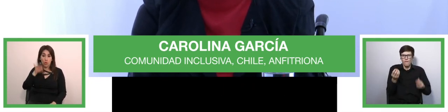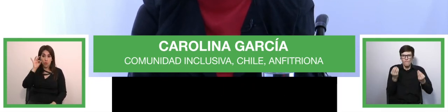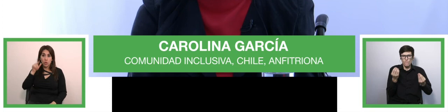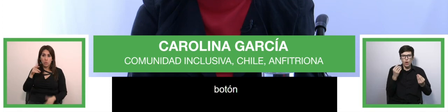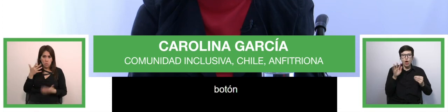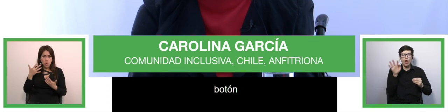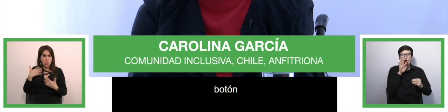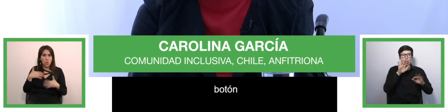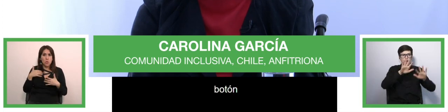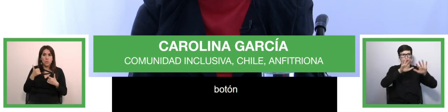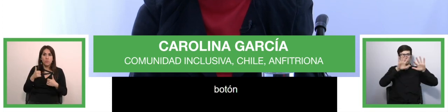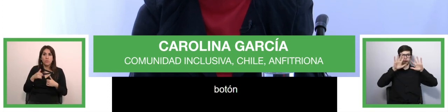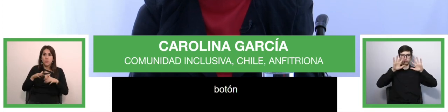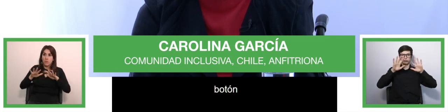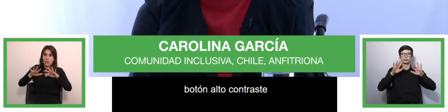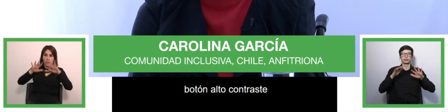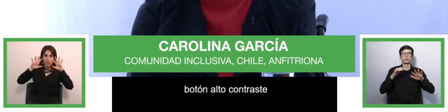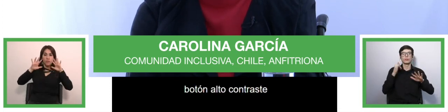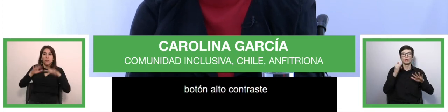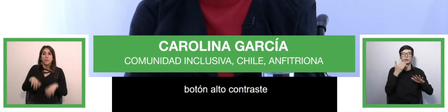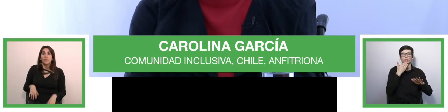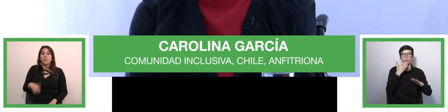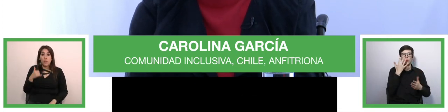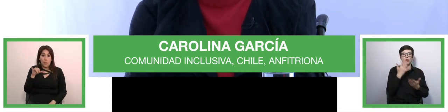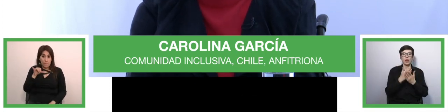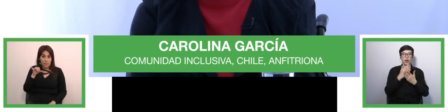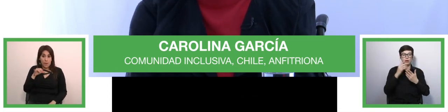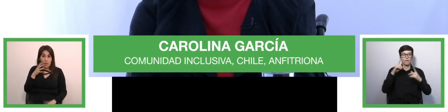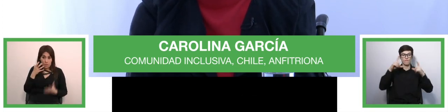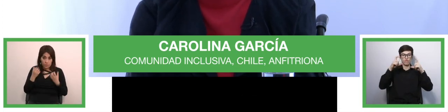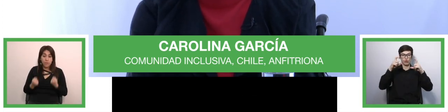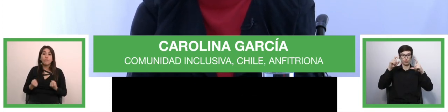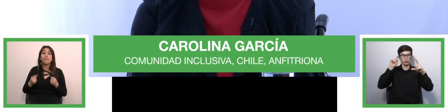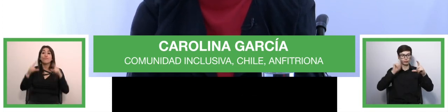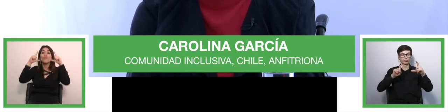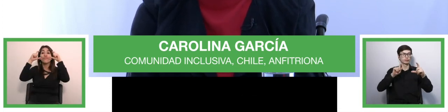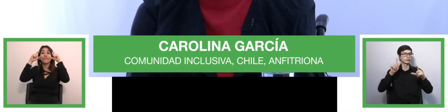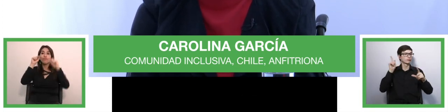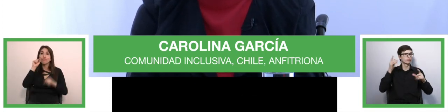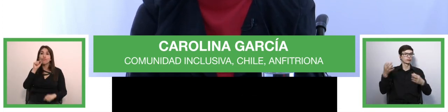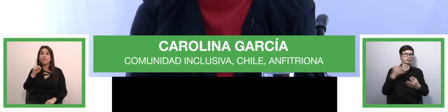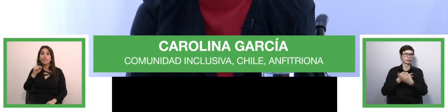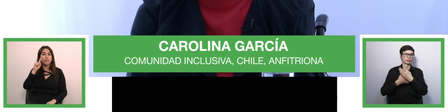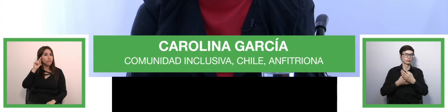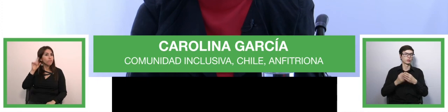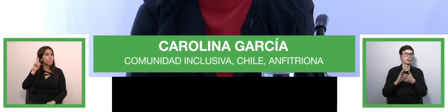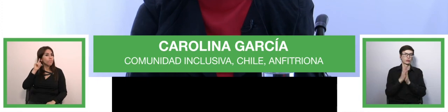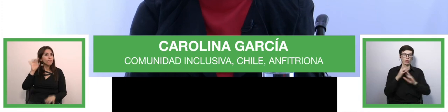H1 en todas las imágenes. Tenemos también un link, saltar al